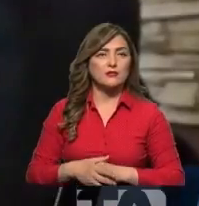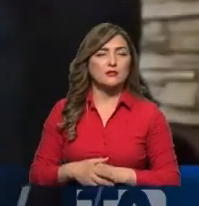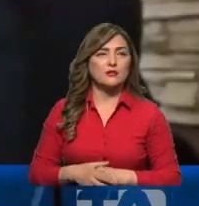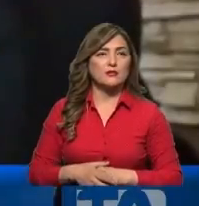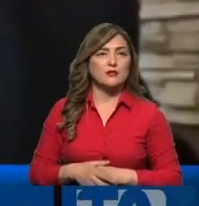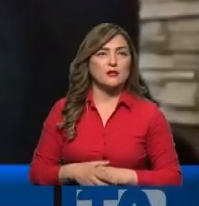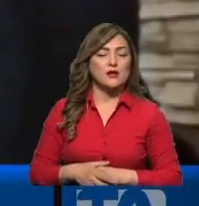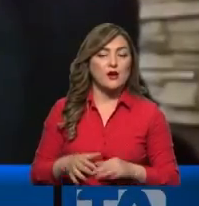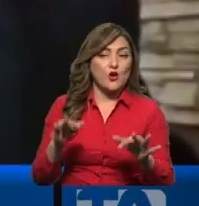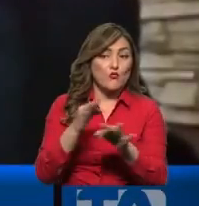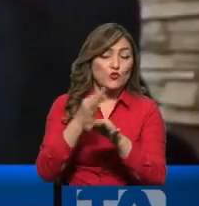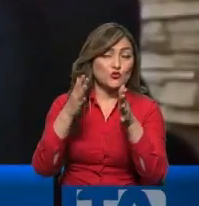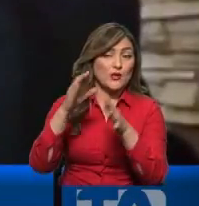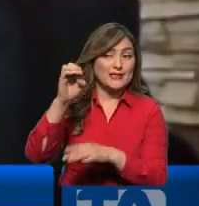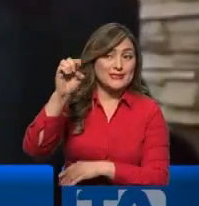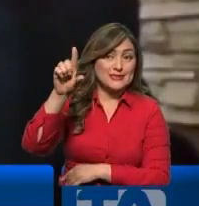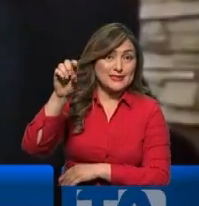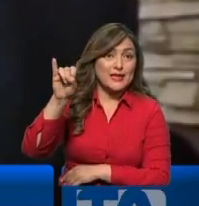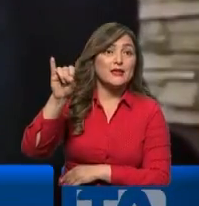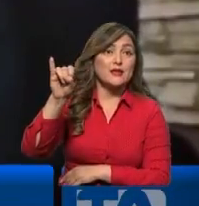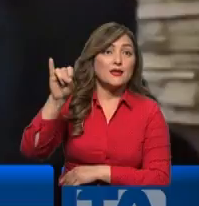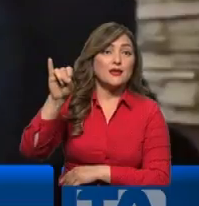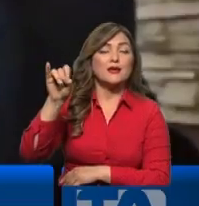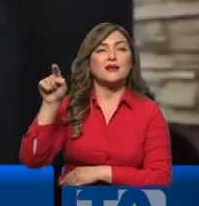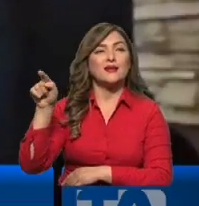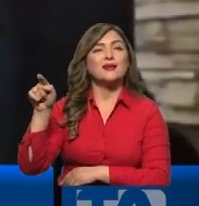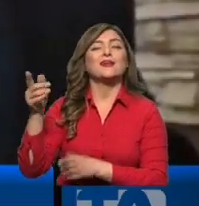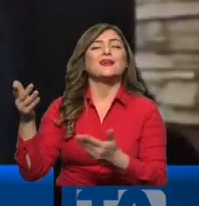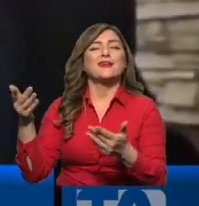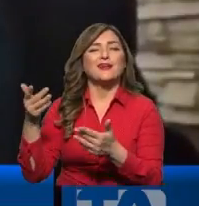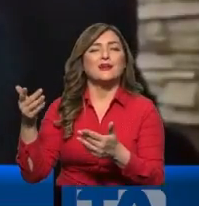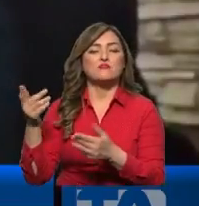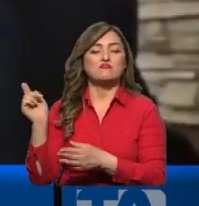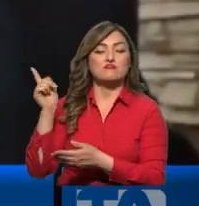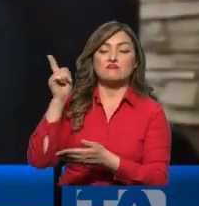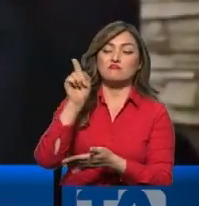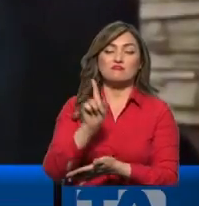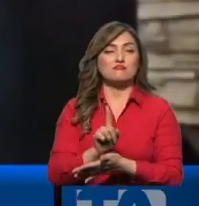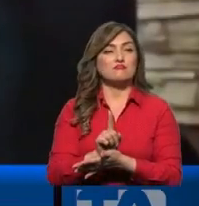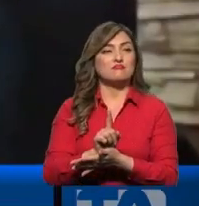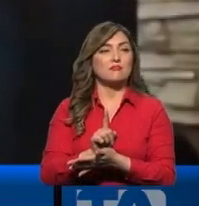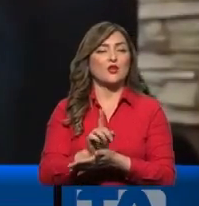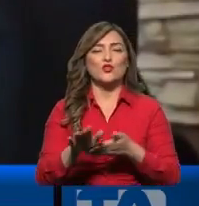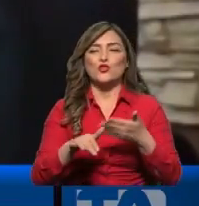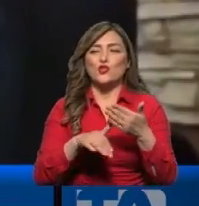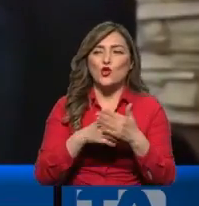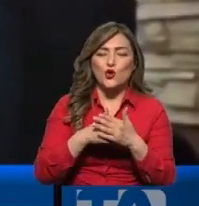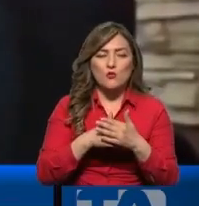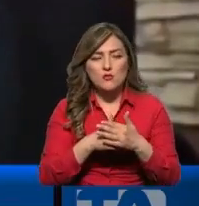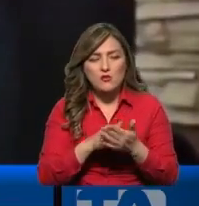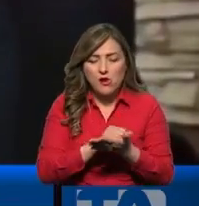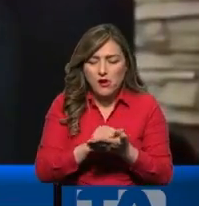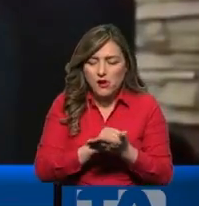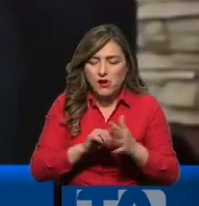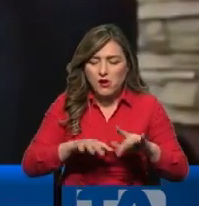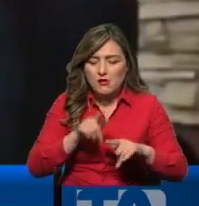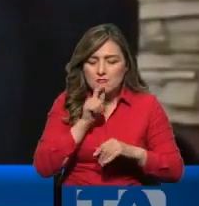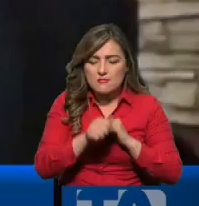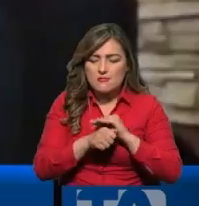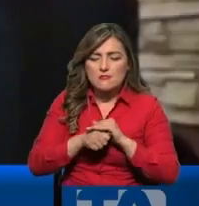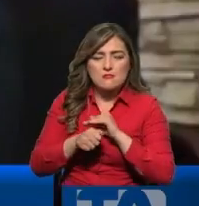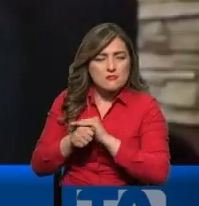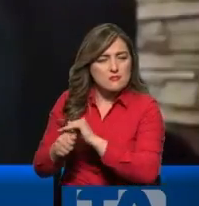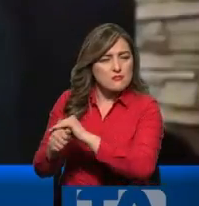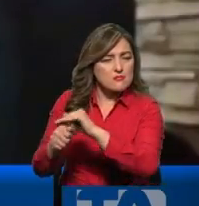funcionarios y a la cabeza para salir de la torre llegó a pretender ocultar todo lo que se había hecho al interior pero los mismos